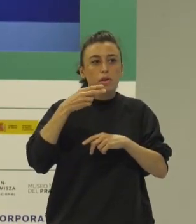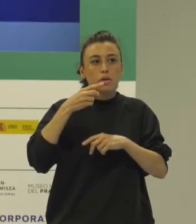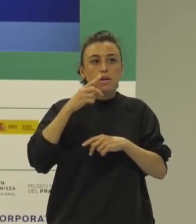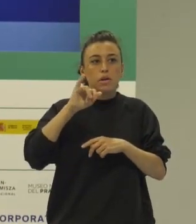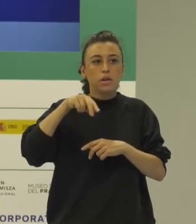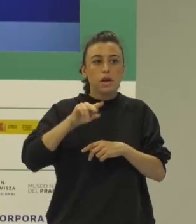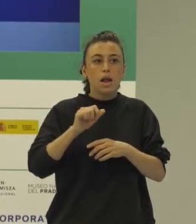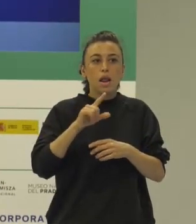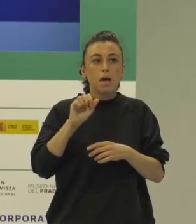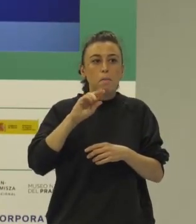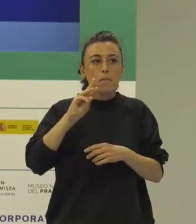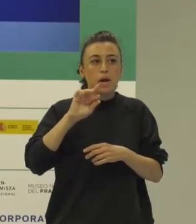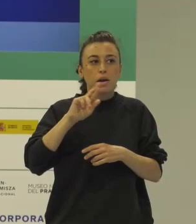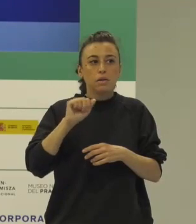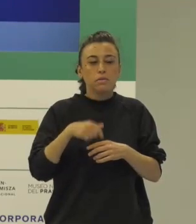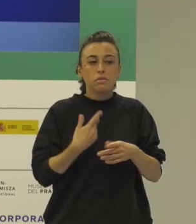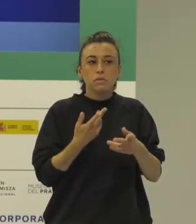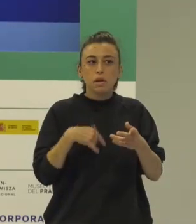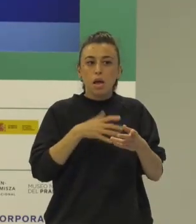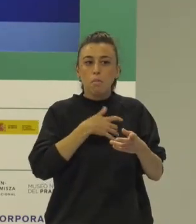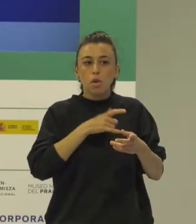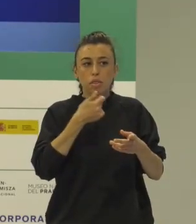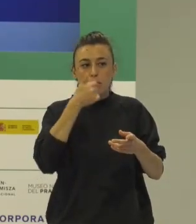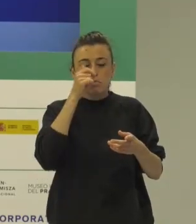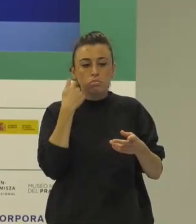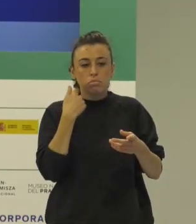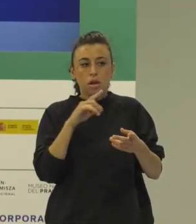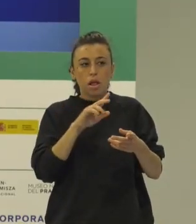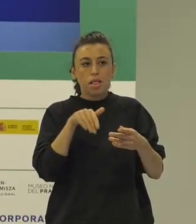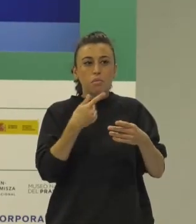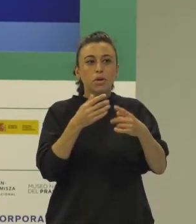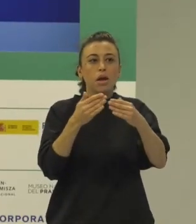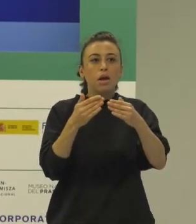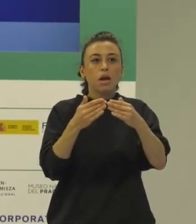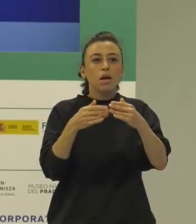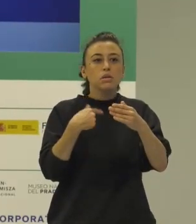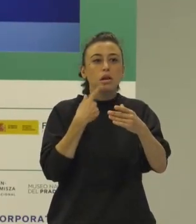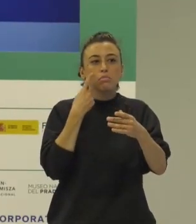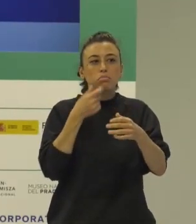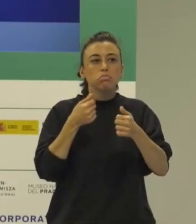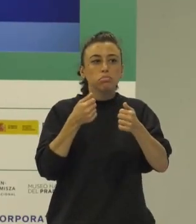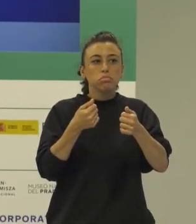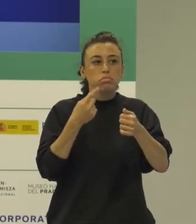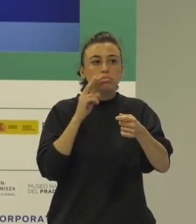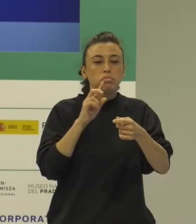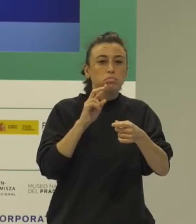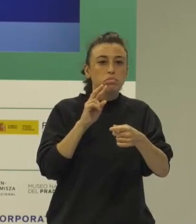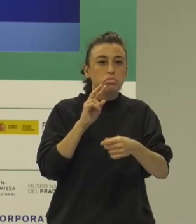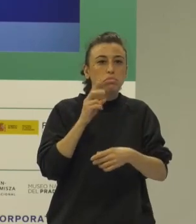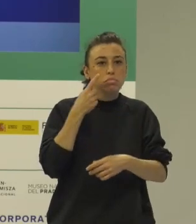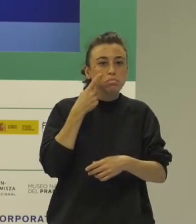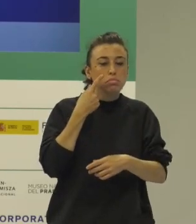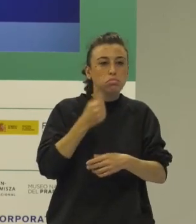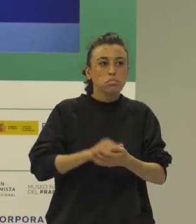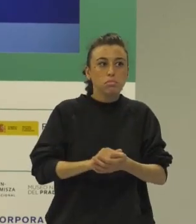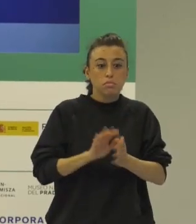de mi medio, son vigiladas por policías después en su casa, después de cubrir estos casos. Entonces, esas son